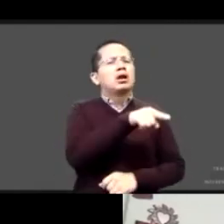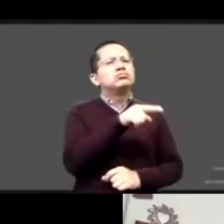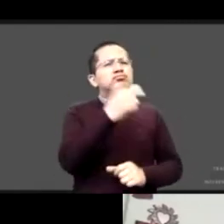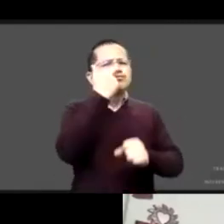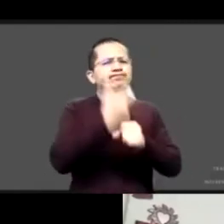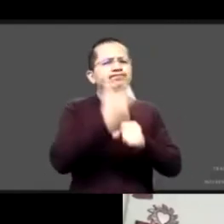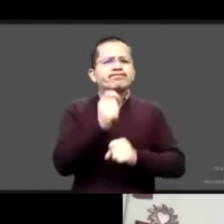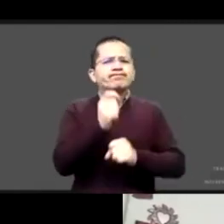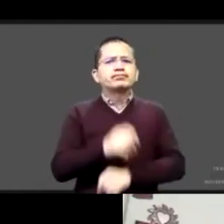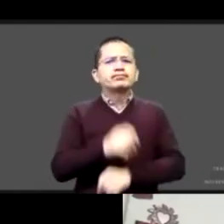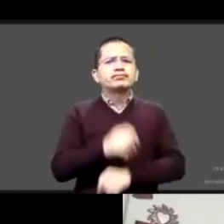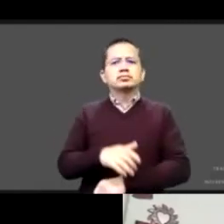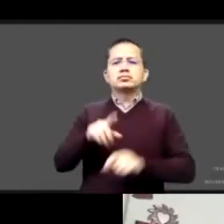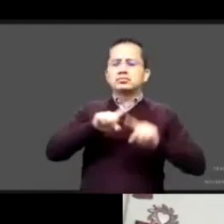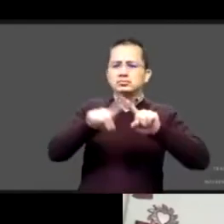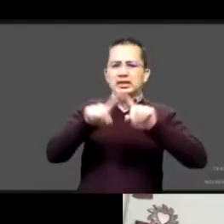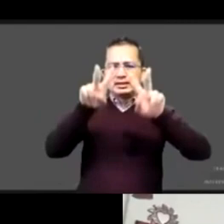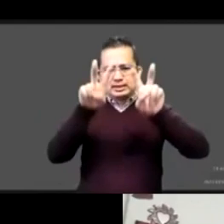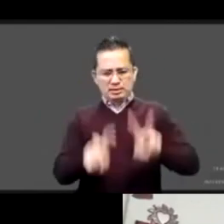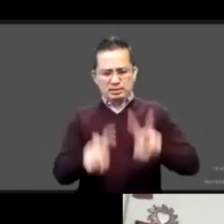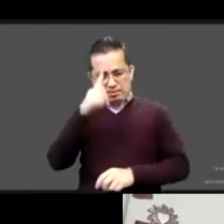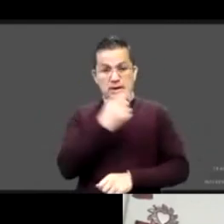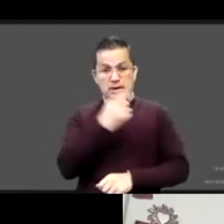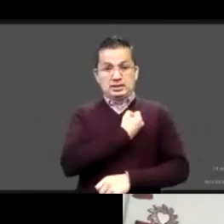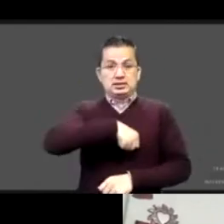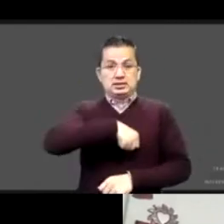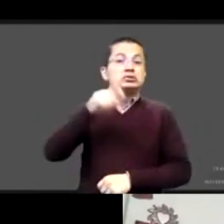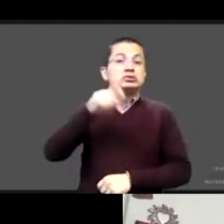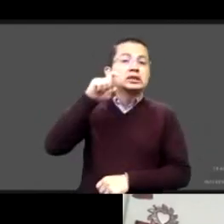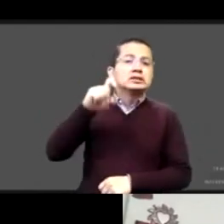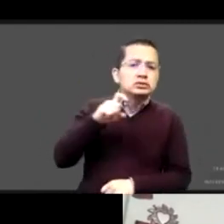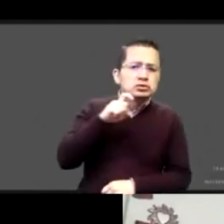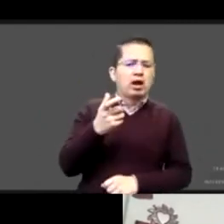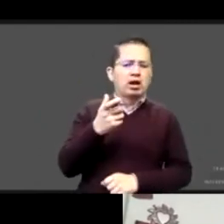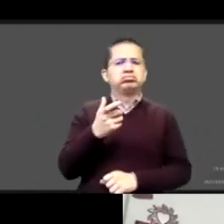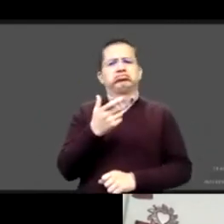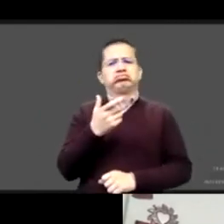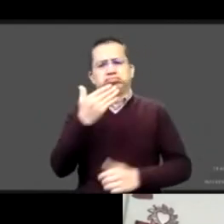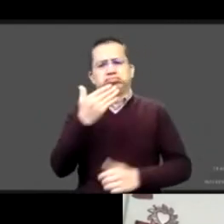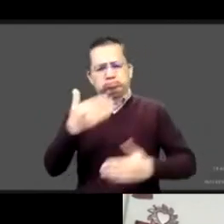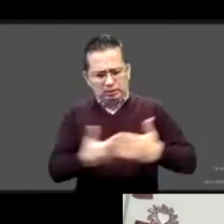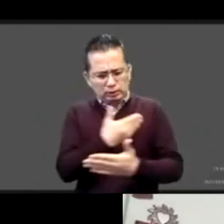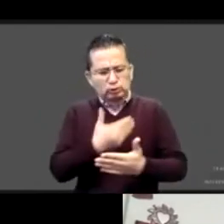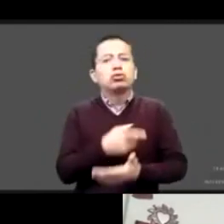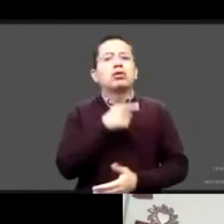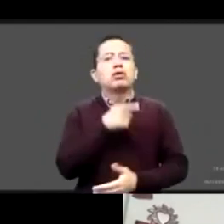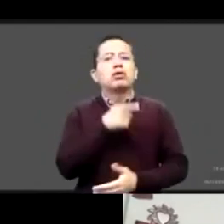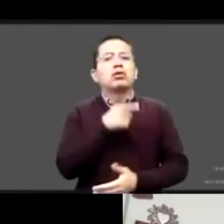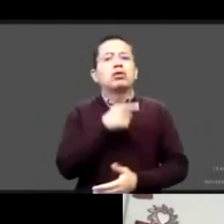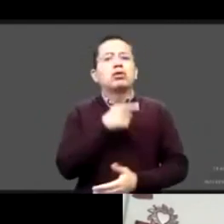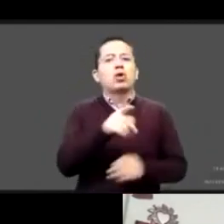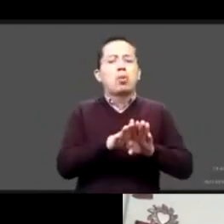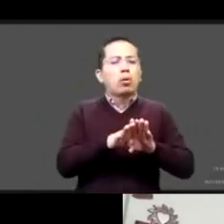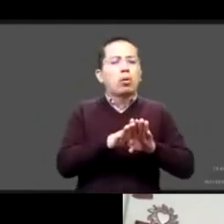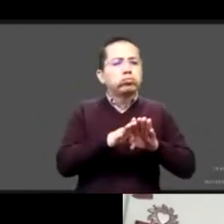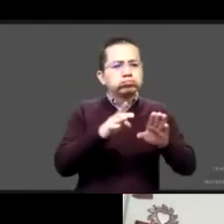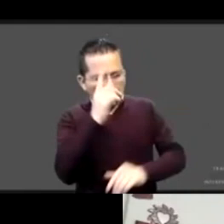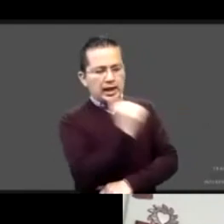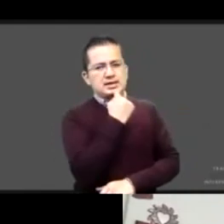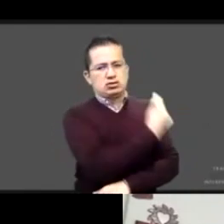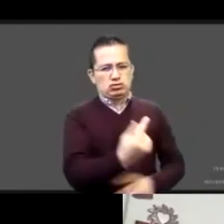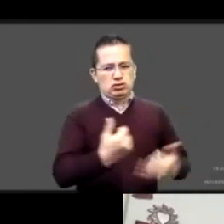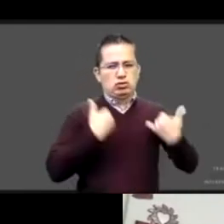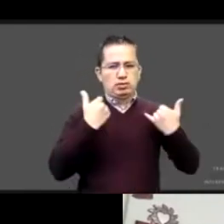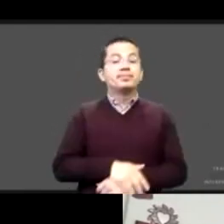con la población adolescente. Tiene estudios en psicología clínica conductual por la Universidad Veracruzana y maestría en